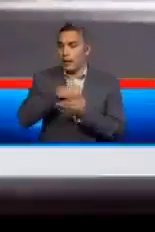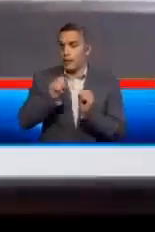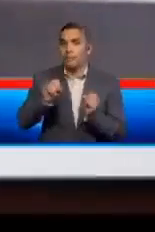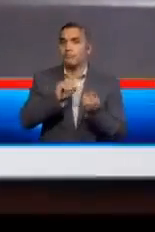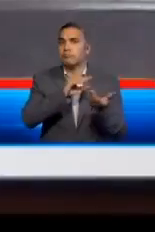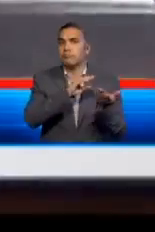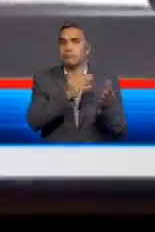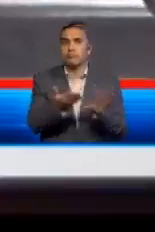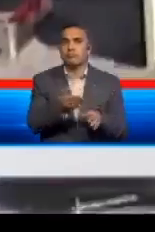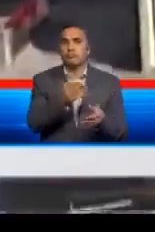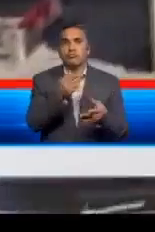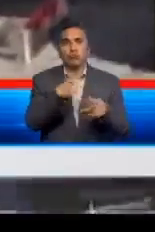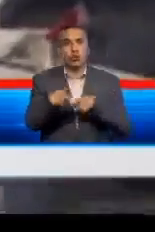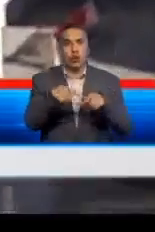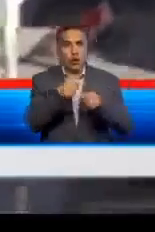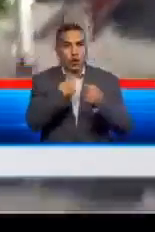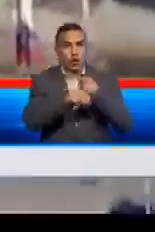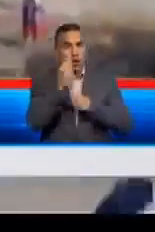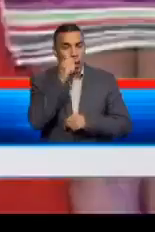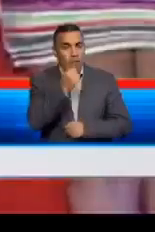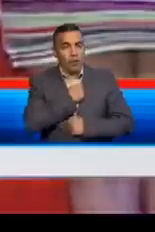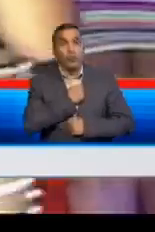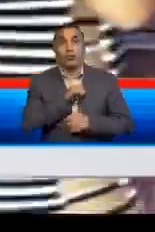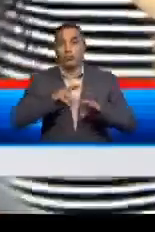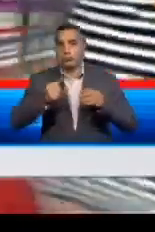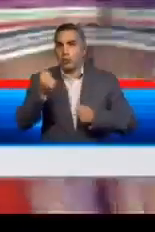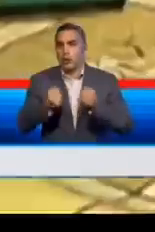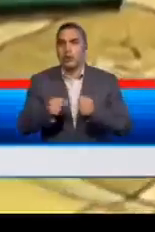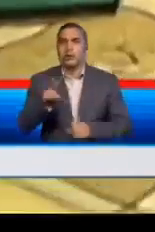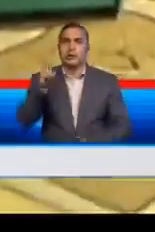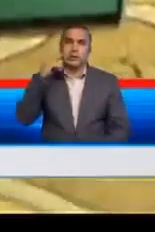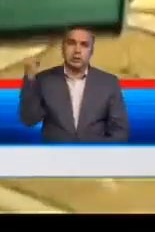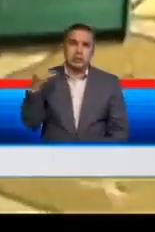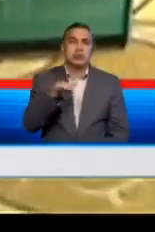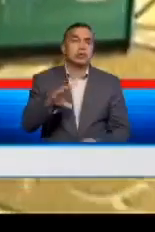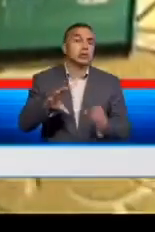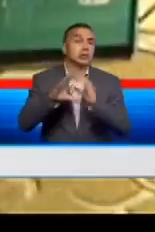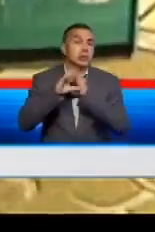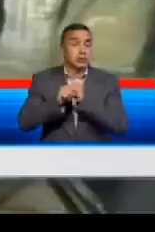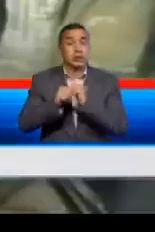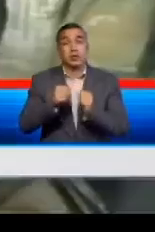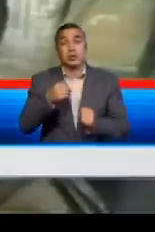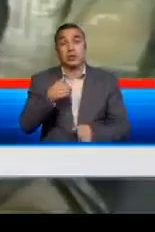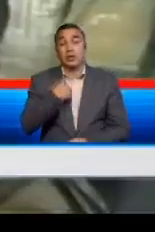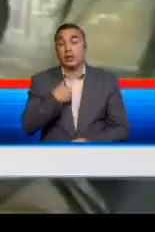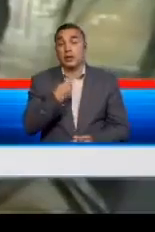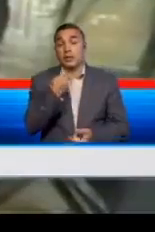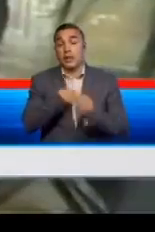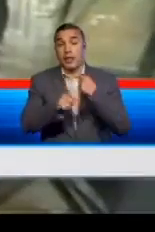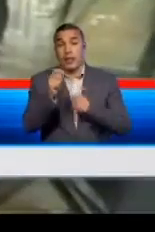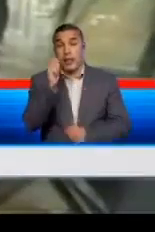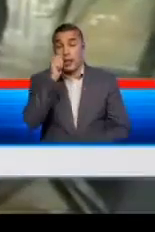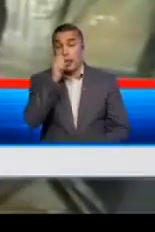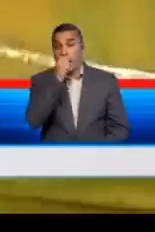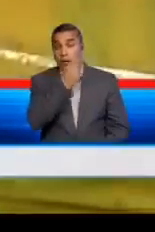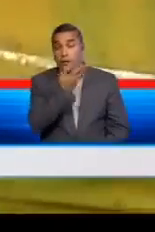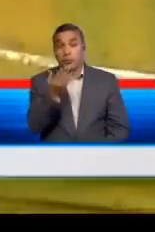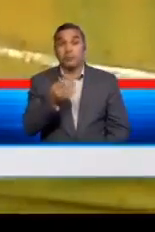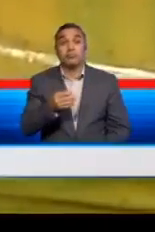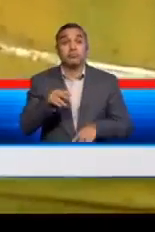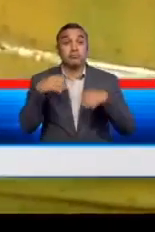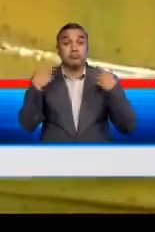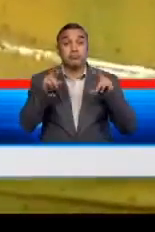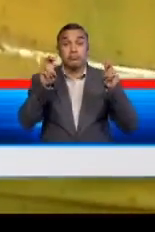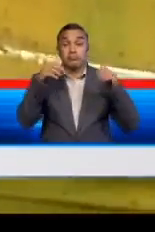por disputa de territorio, robos a vehículos, violaciones, secuestros, tenencia y tráfico de drogas. Delitos